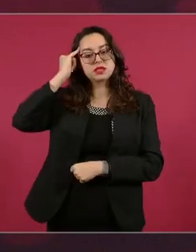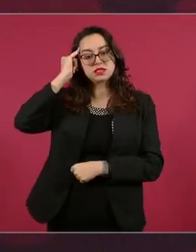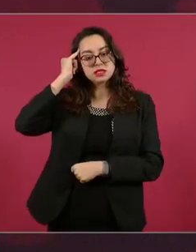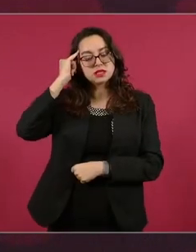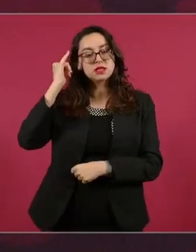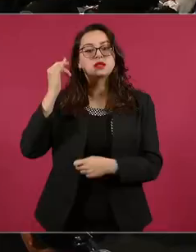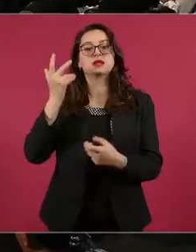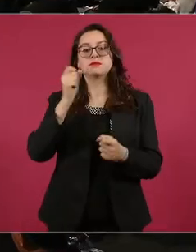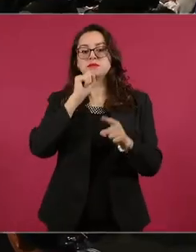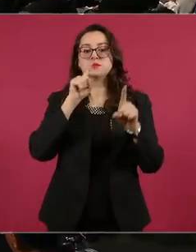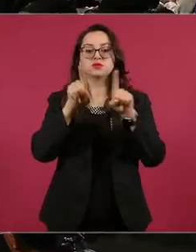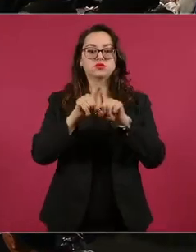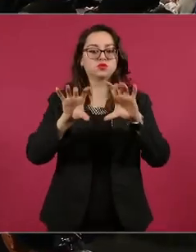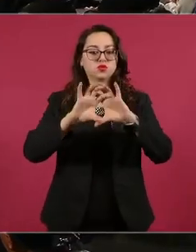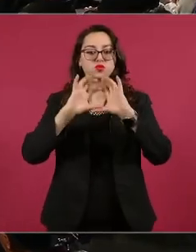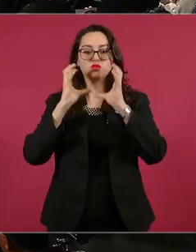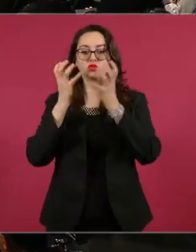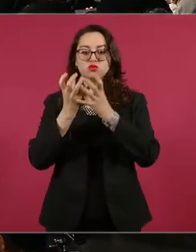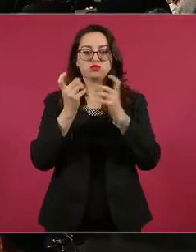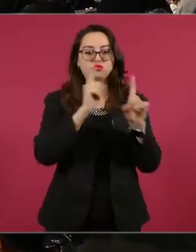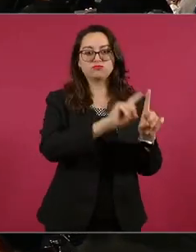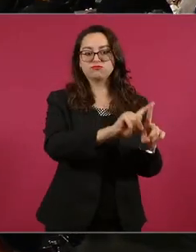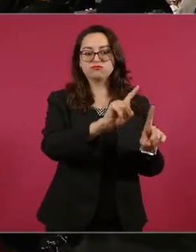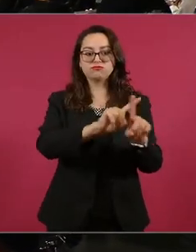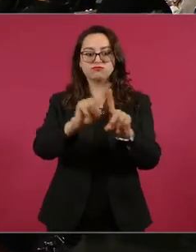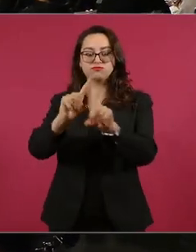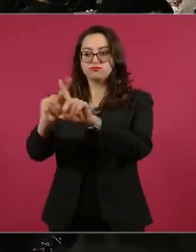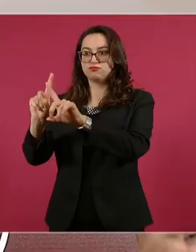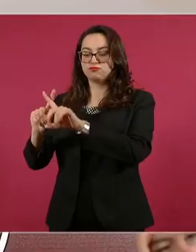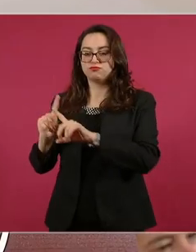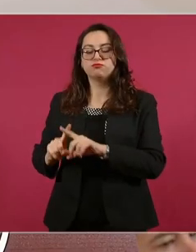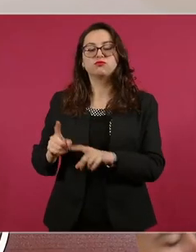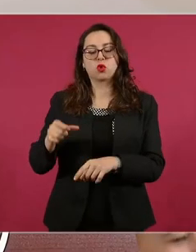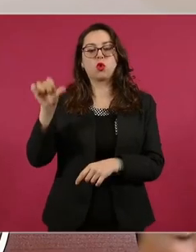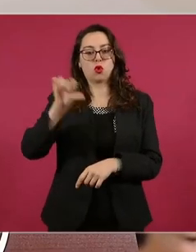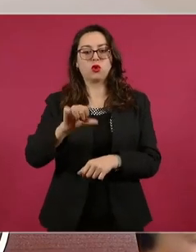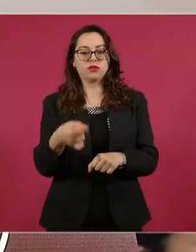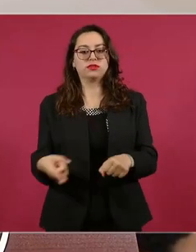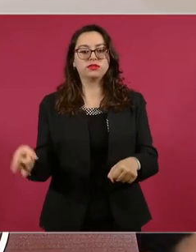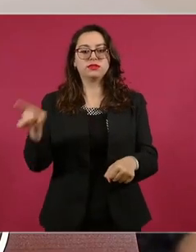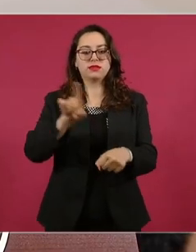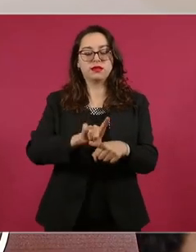mundo. Entonces, este día